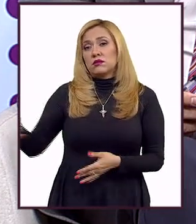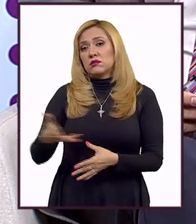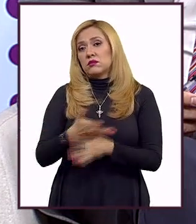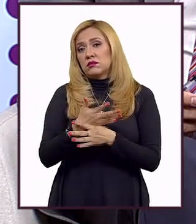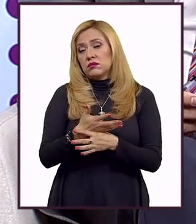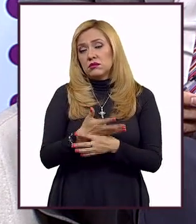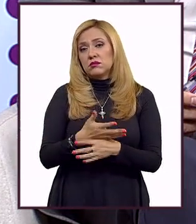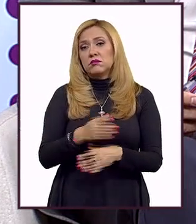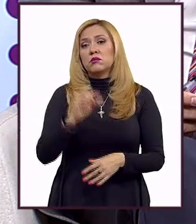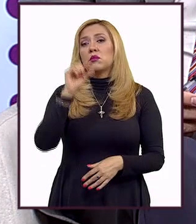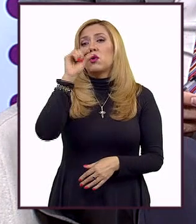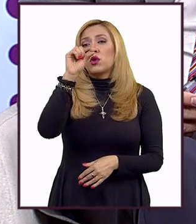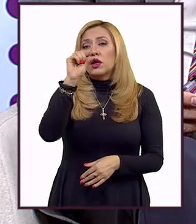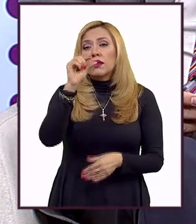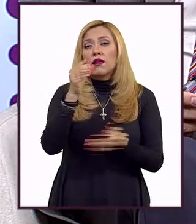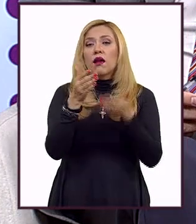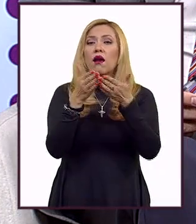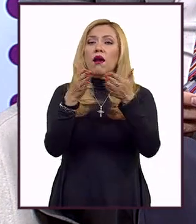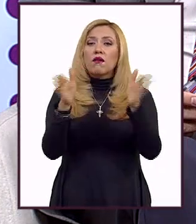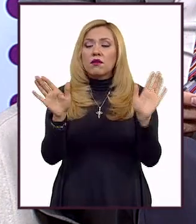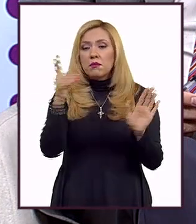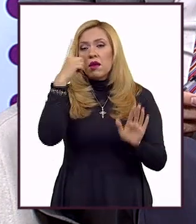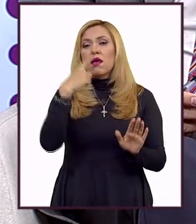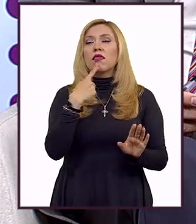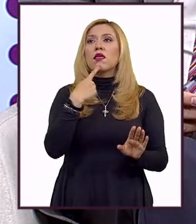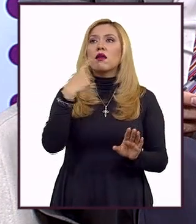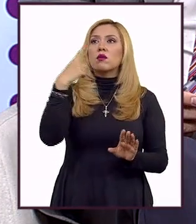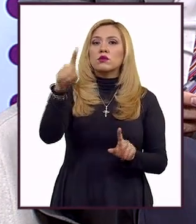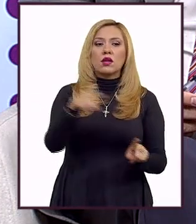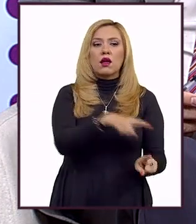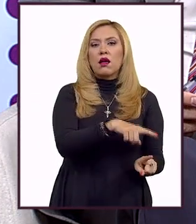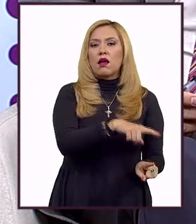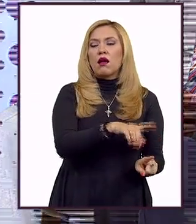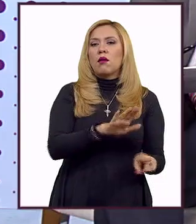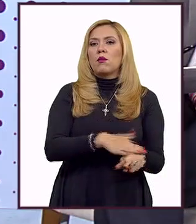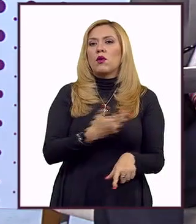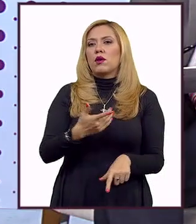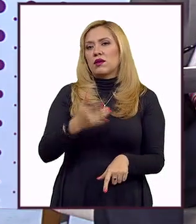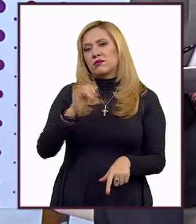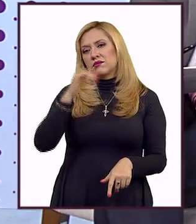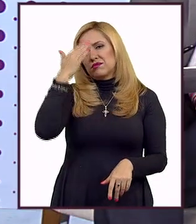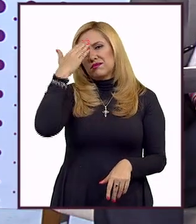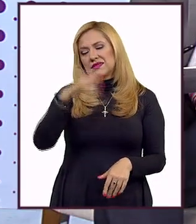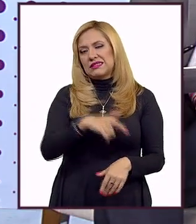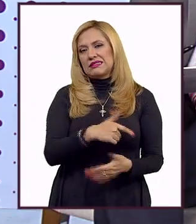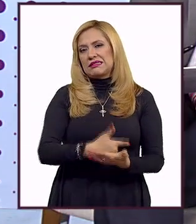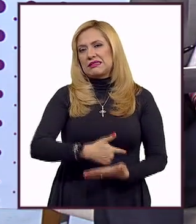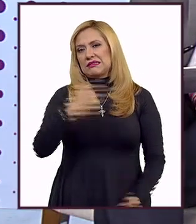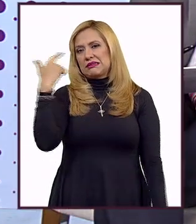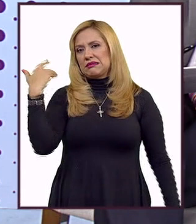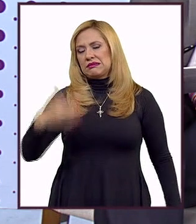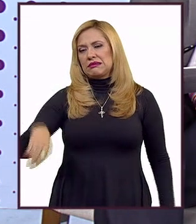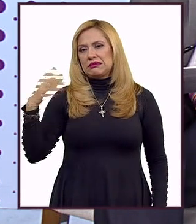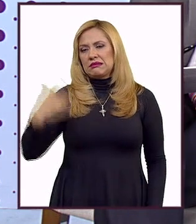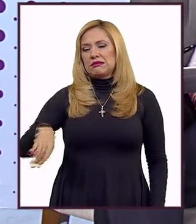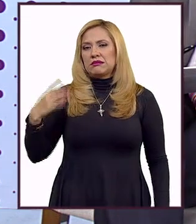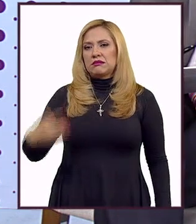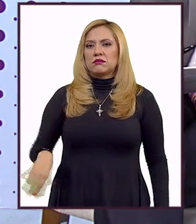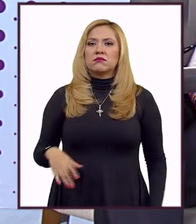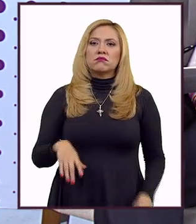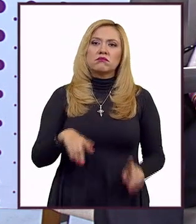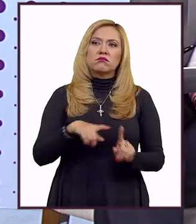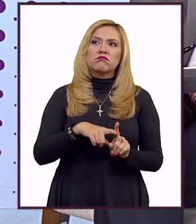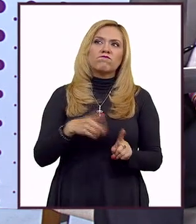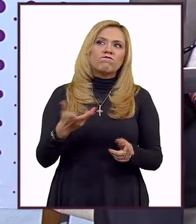muy pocas las que se abren por denuncia directa de la víctima, precisamente por la naturaleza del delito. Sigue estando totalmente sujeta a disposición